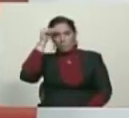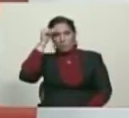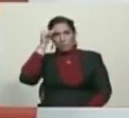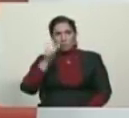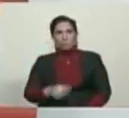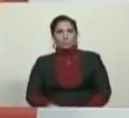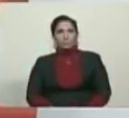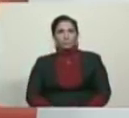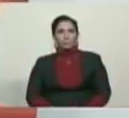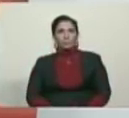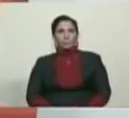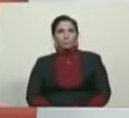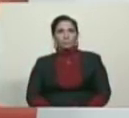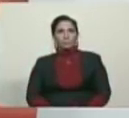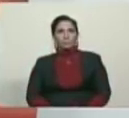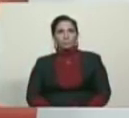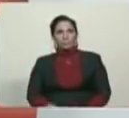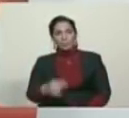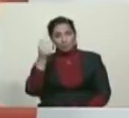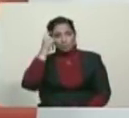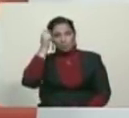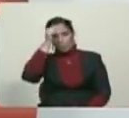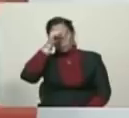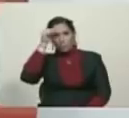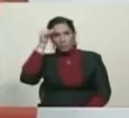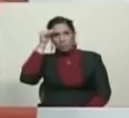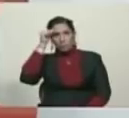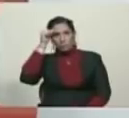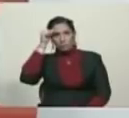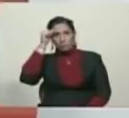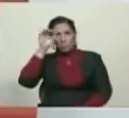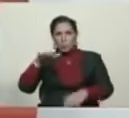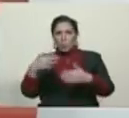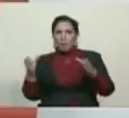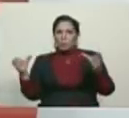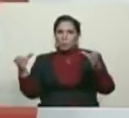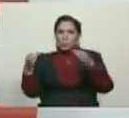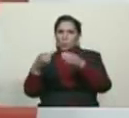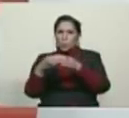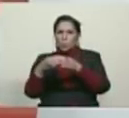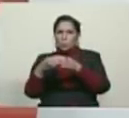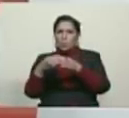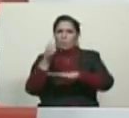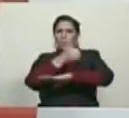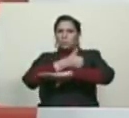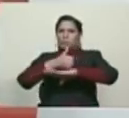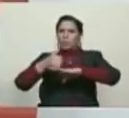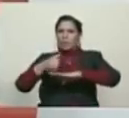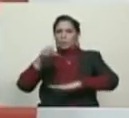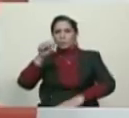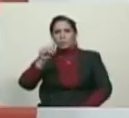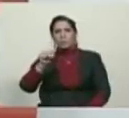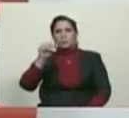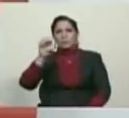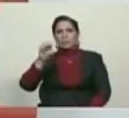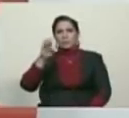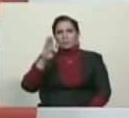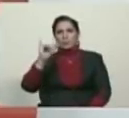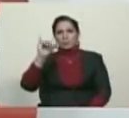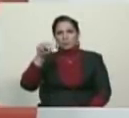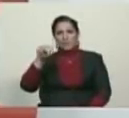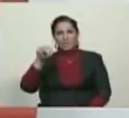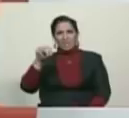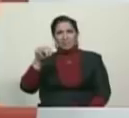domingo, ¿fue? El día domingo, cuando un grupo de funcionarios del SEBIN, actuando de